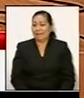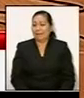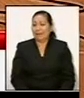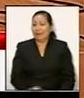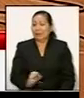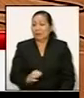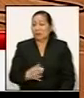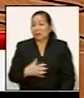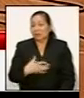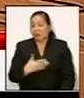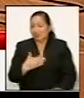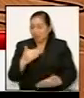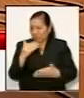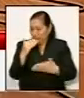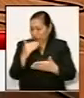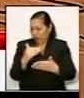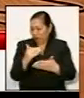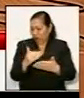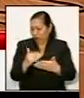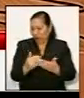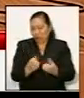y así podíamos este